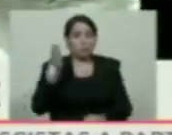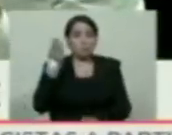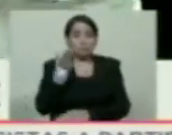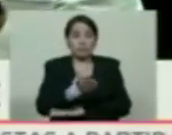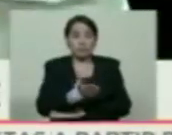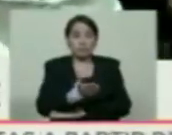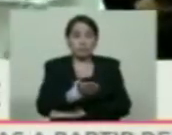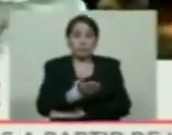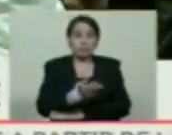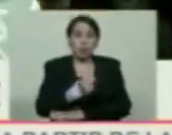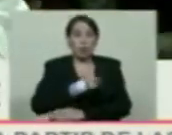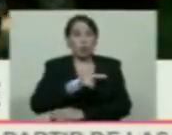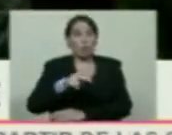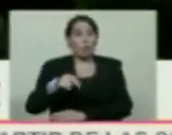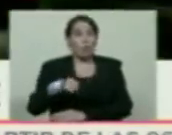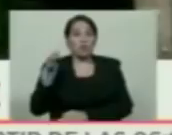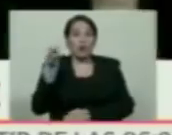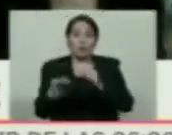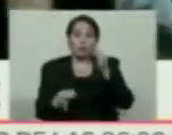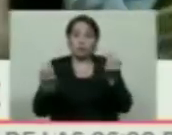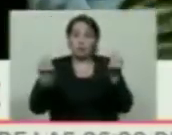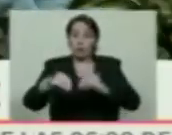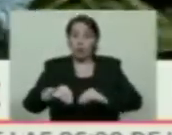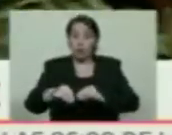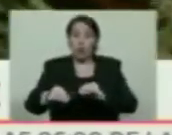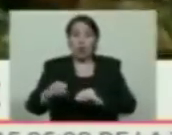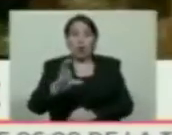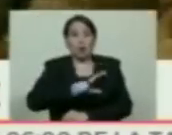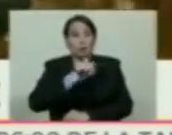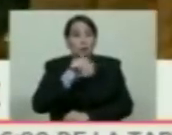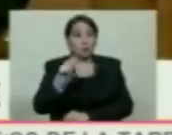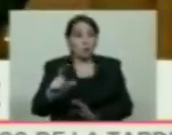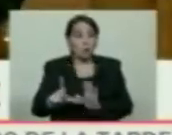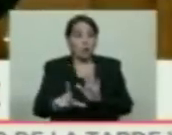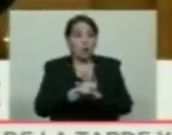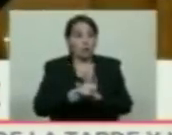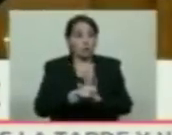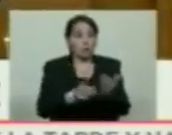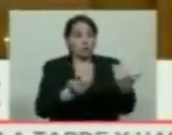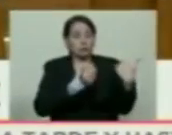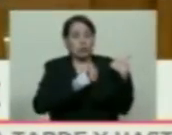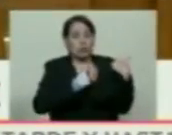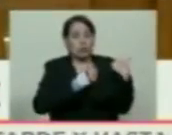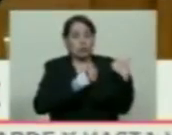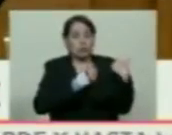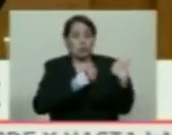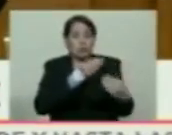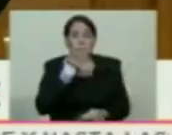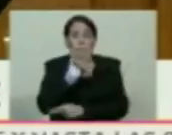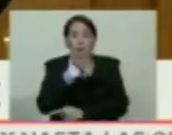Y que nuestra justicia, de acuerdo a la Constitución y a la ley, se encargue de